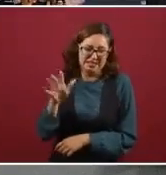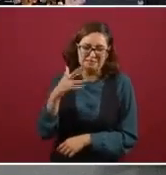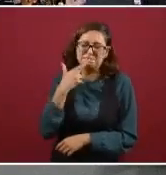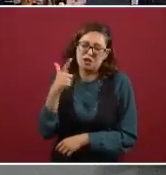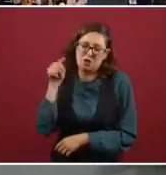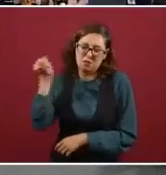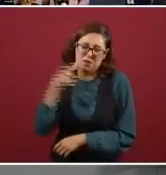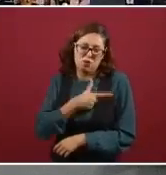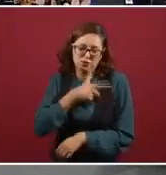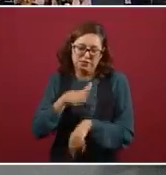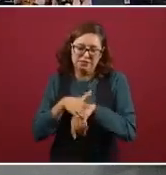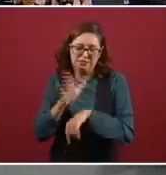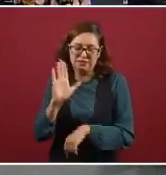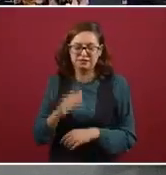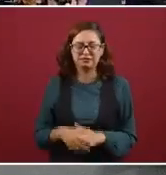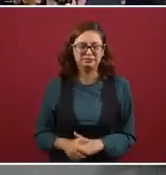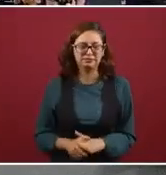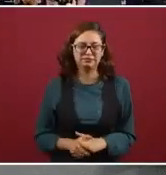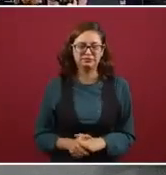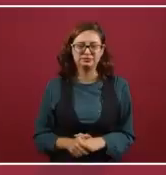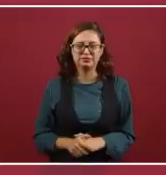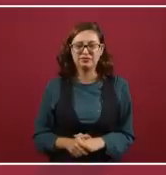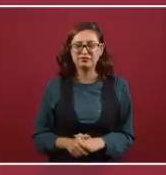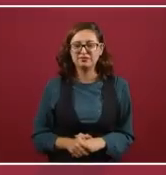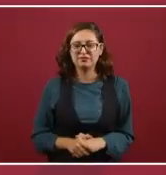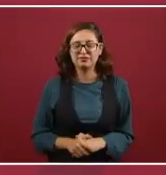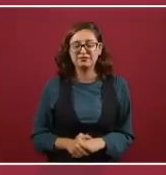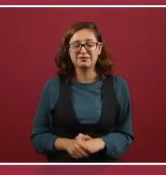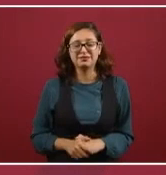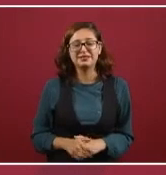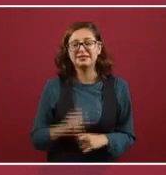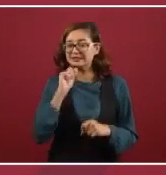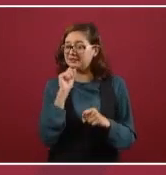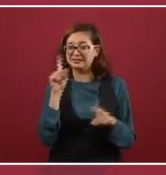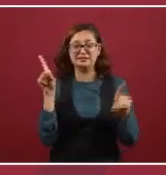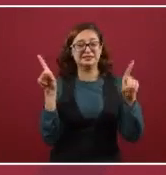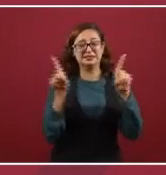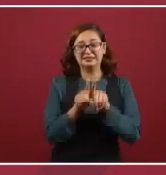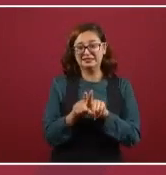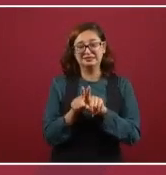Y tampoco me gusta la moronga azul.